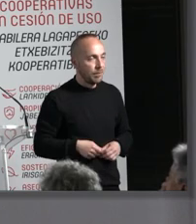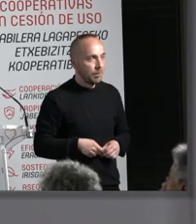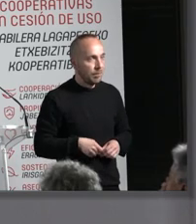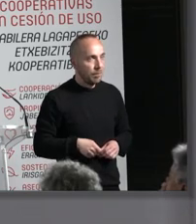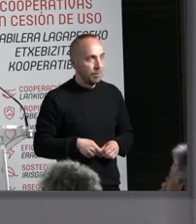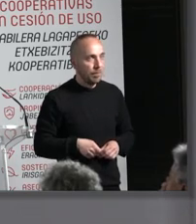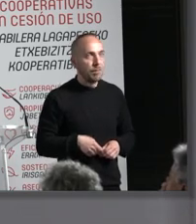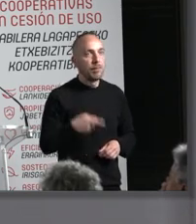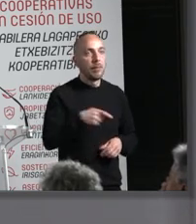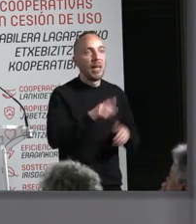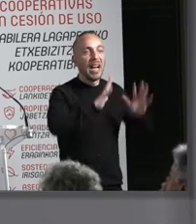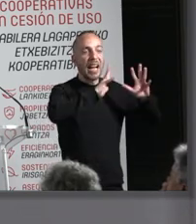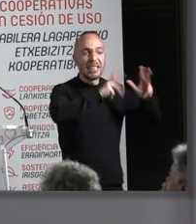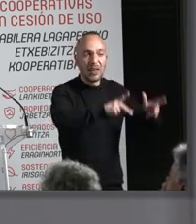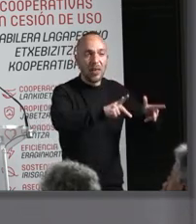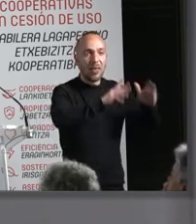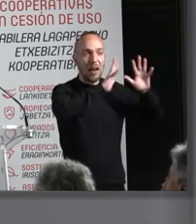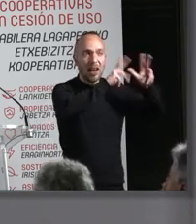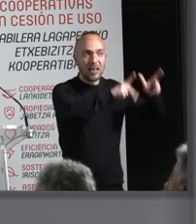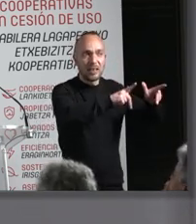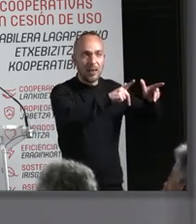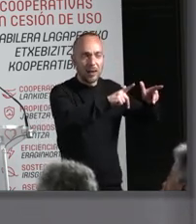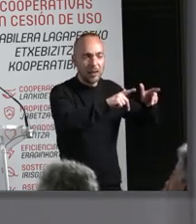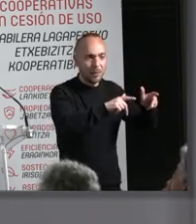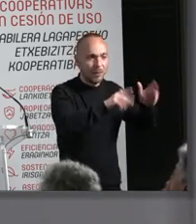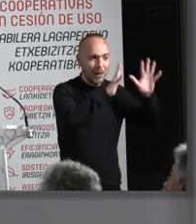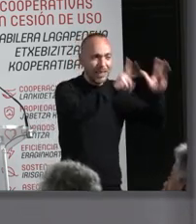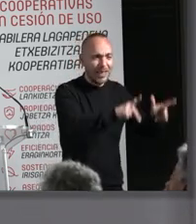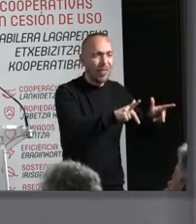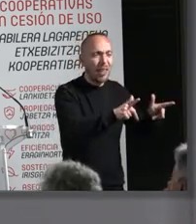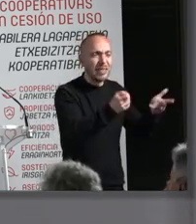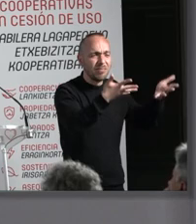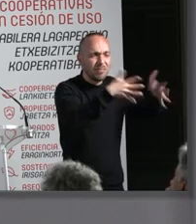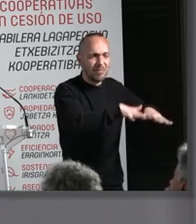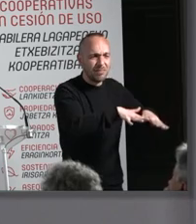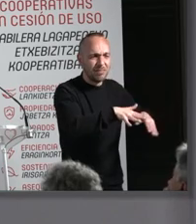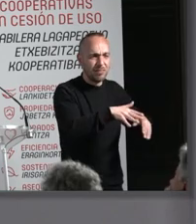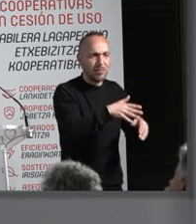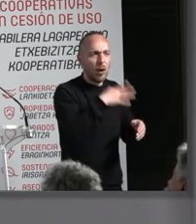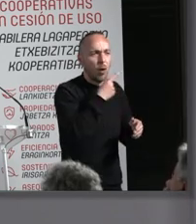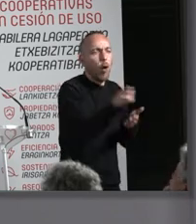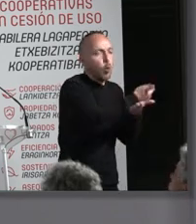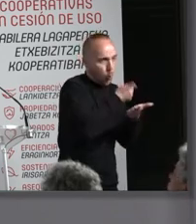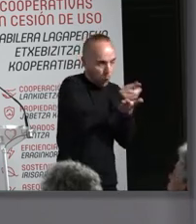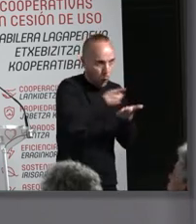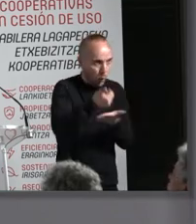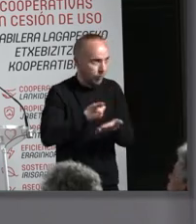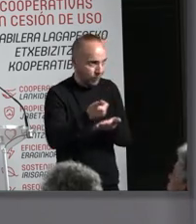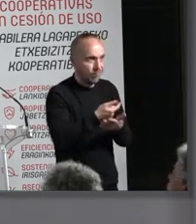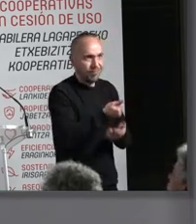Y muchas residencias privadas priorizando el lucro. Y lo conocemos por todo el tema de la pandemia que hemos pasado,